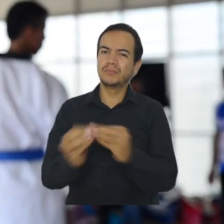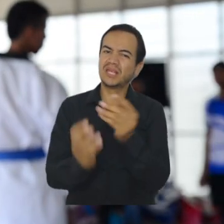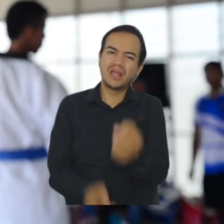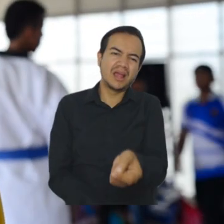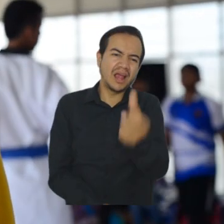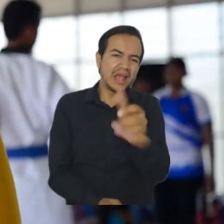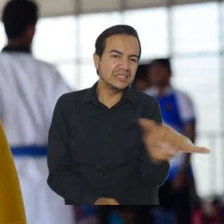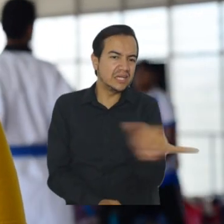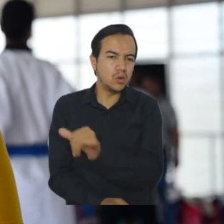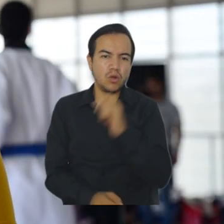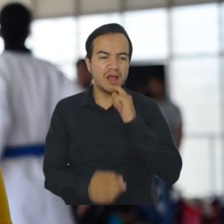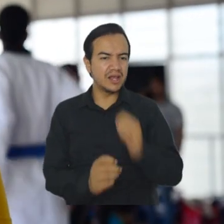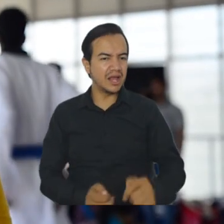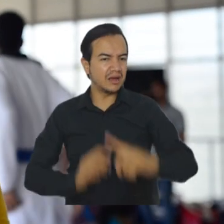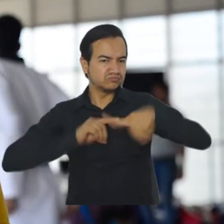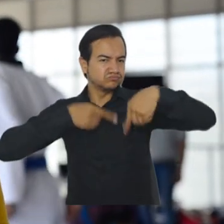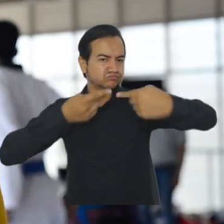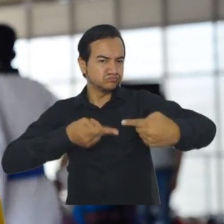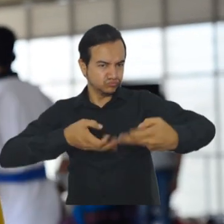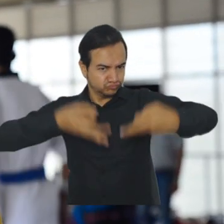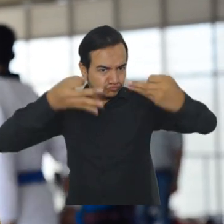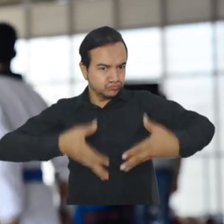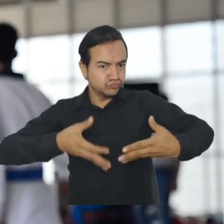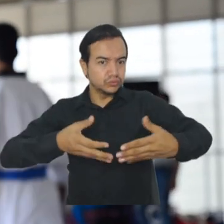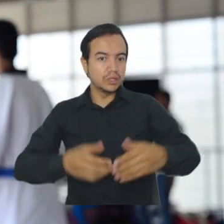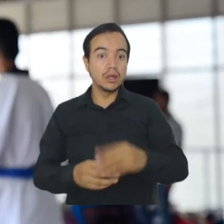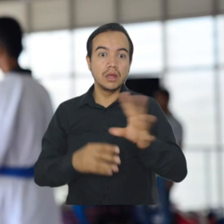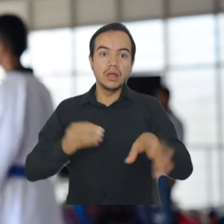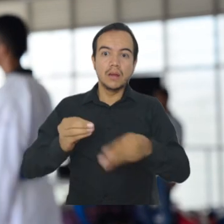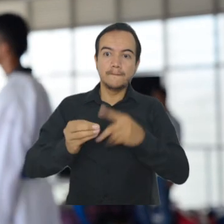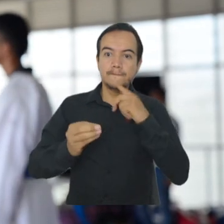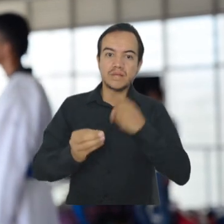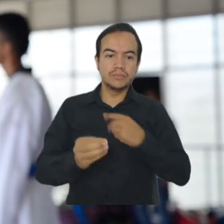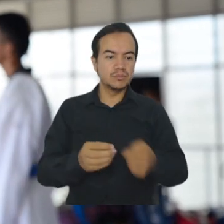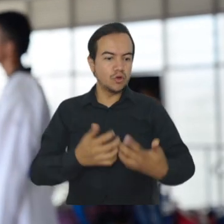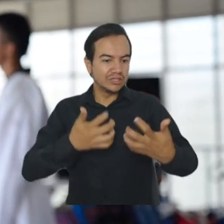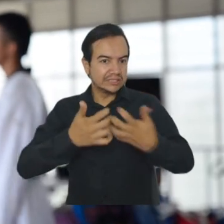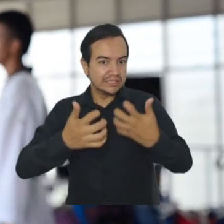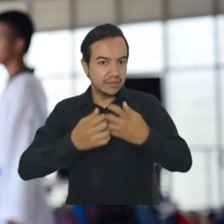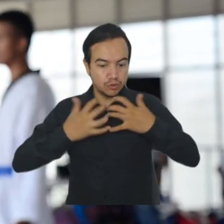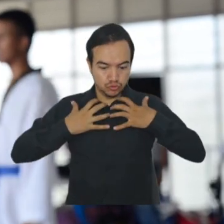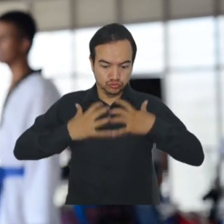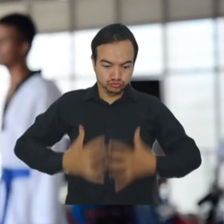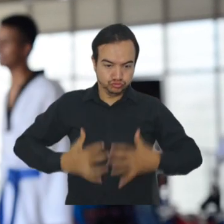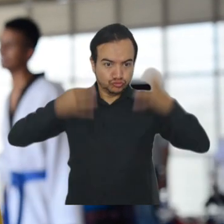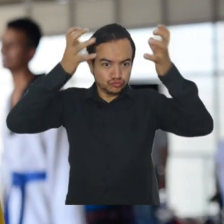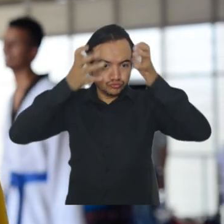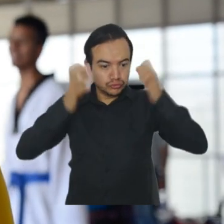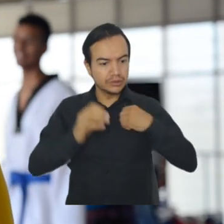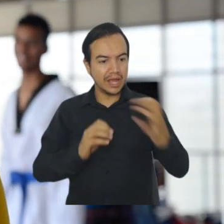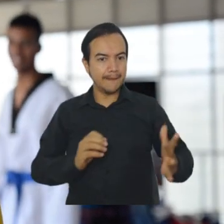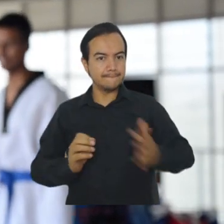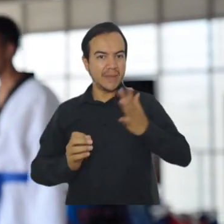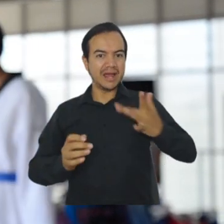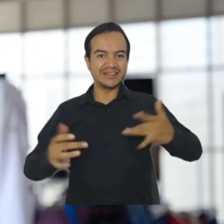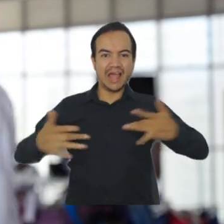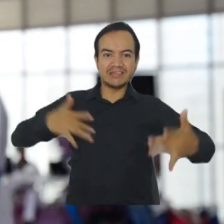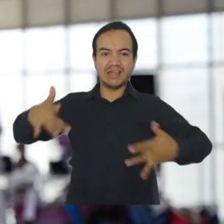asemeja mucho a lo que podríamos encontrar en una competencia. Y pues tiene el sistema electrónico, que es súper